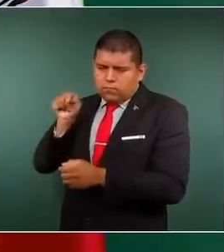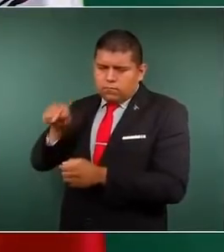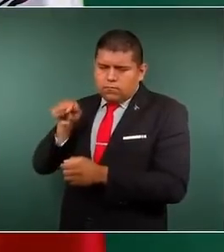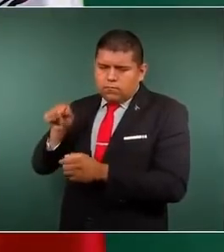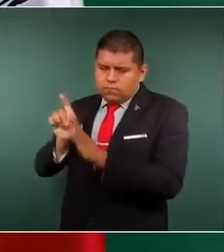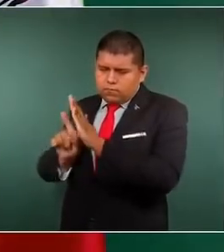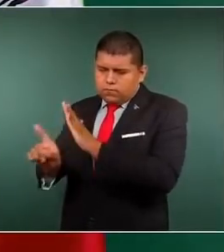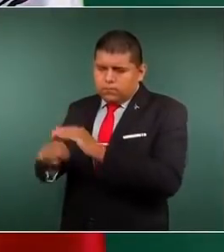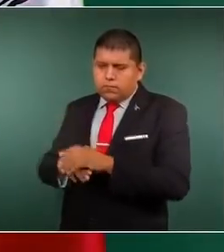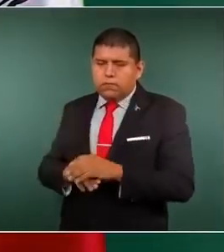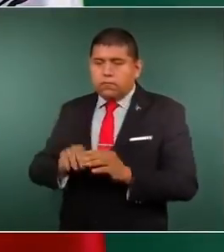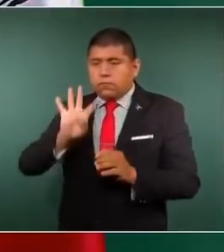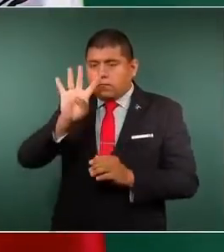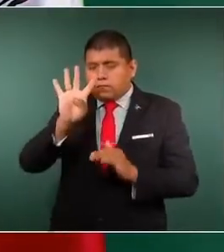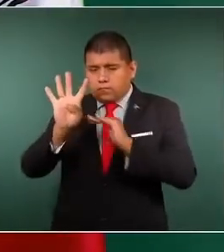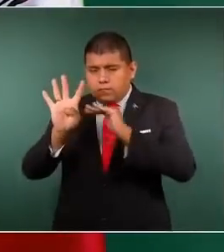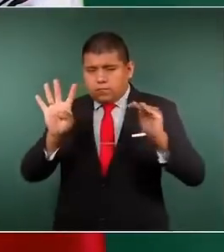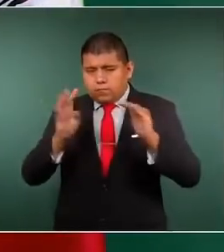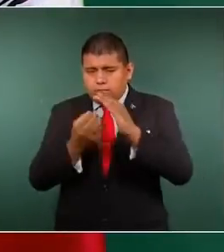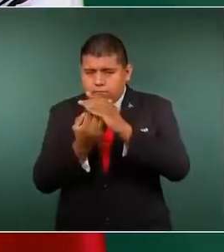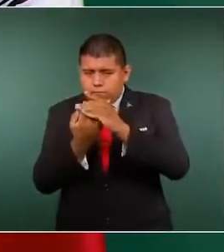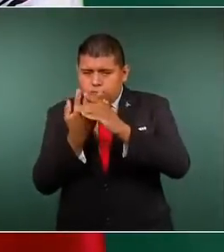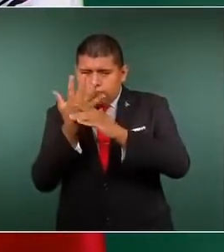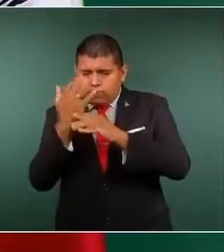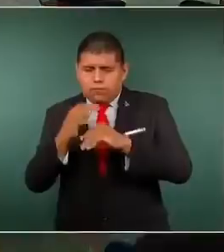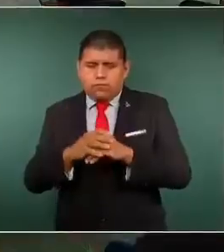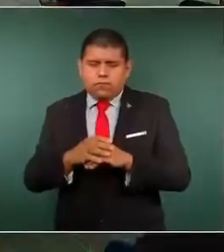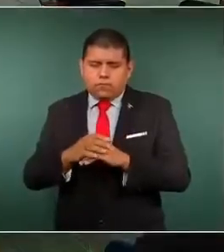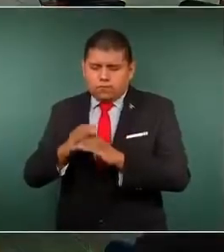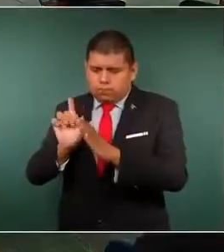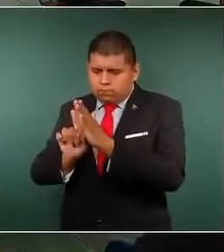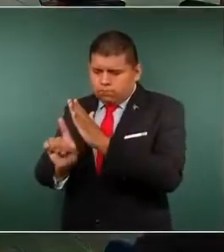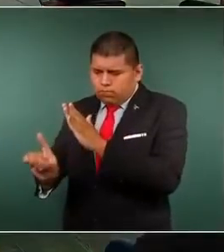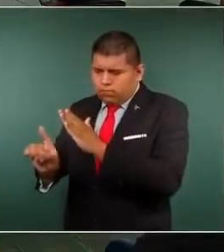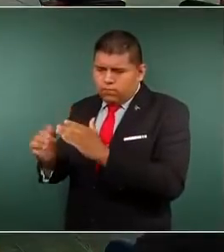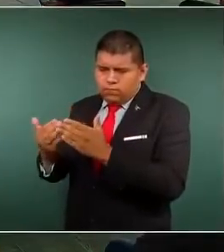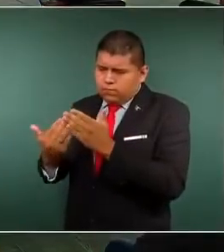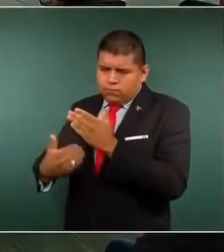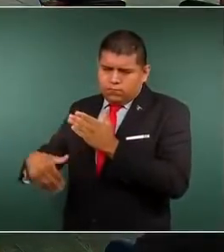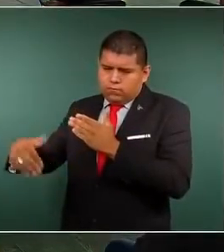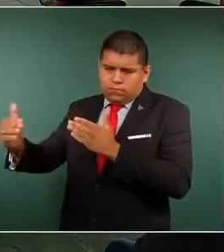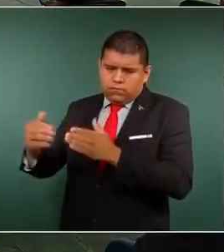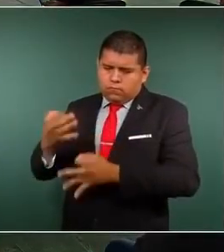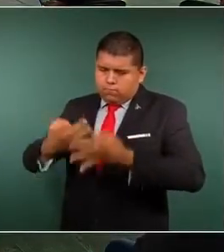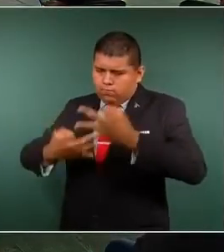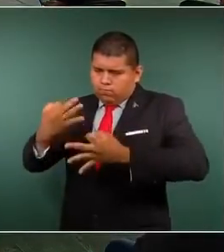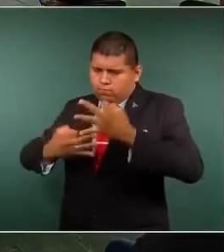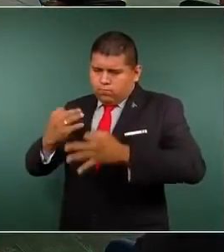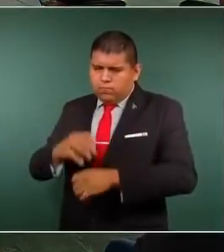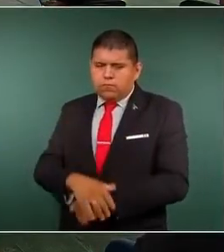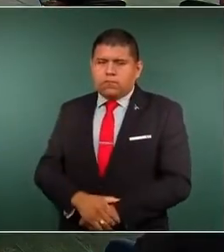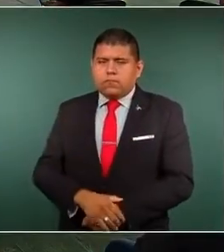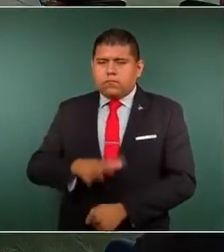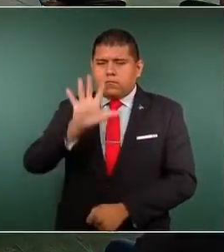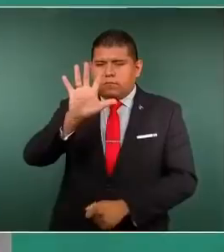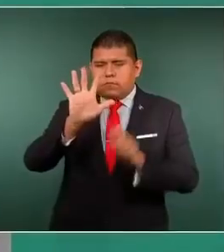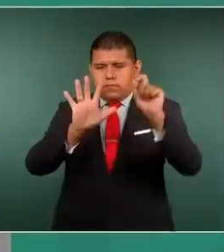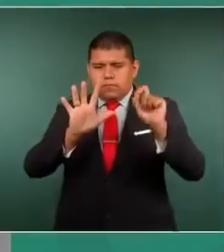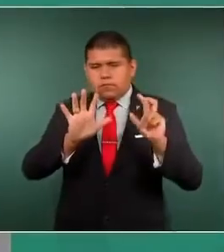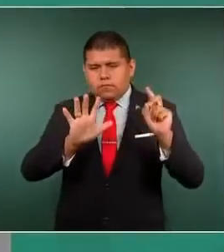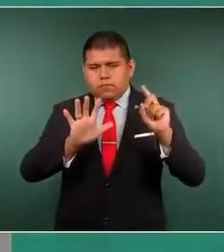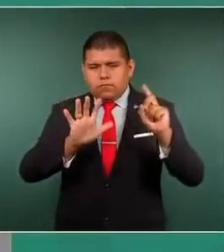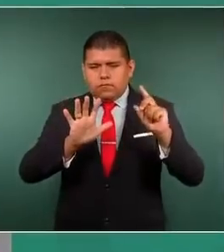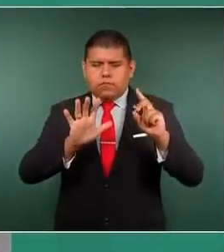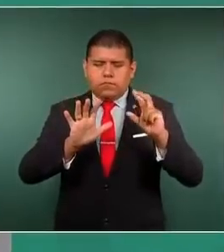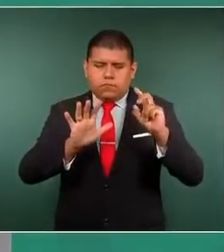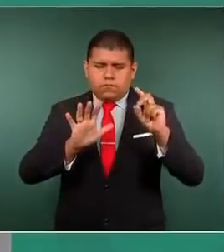a las cuatro y media arriba a ese complejo y se inicia la puesta a disposición a las 5 30 de la mañana se